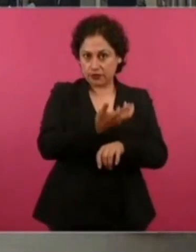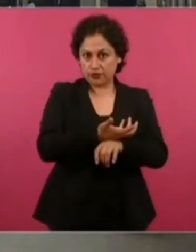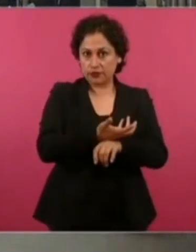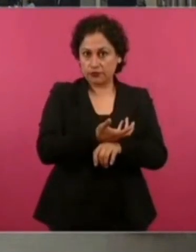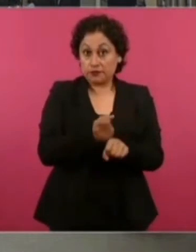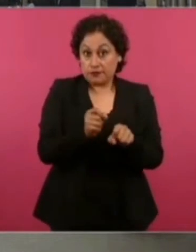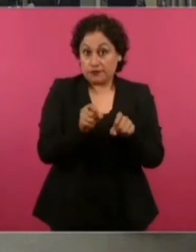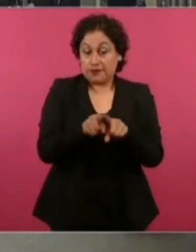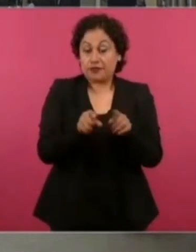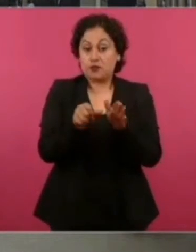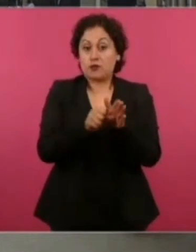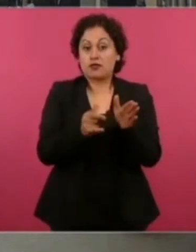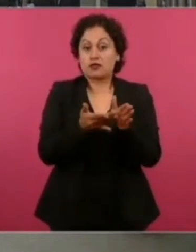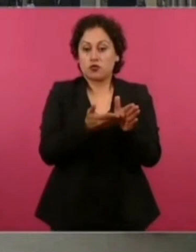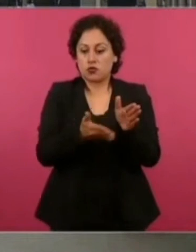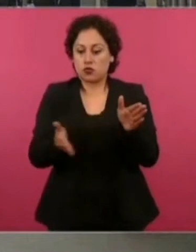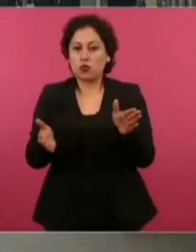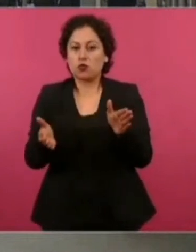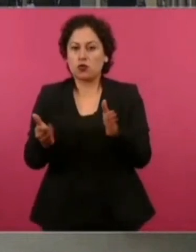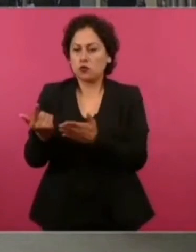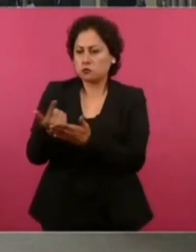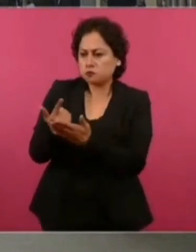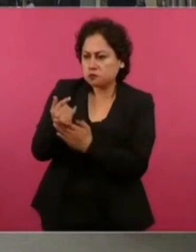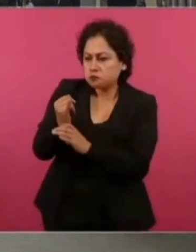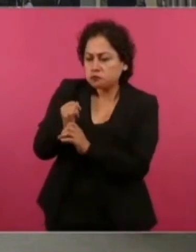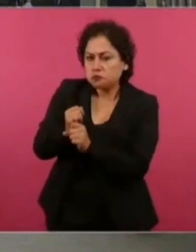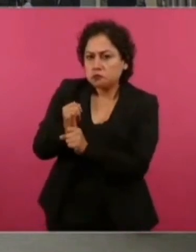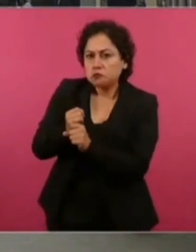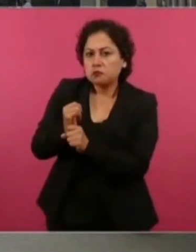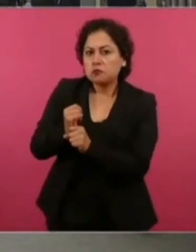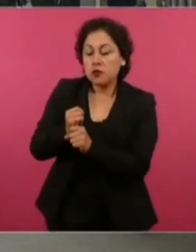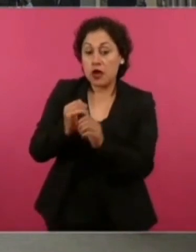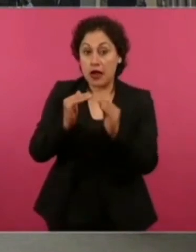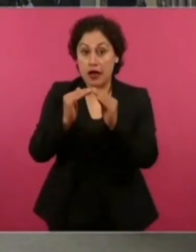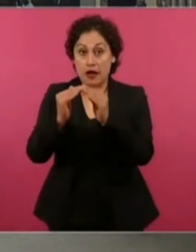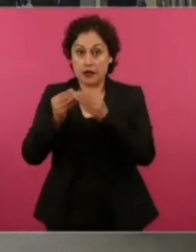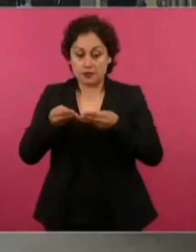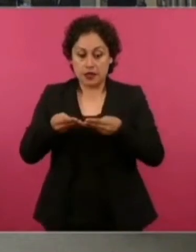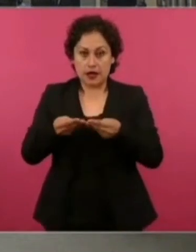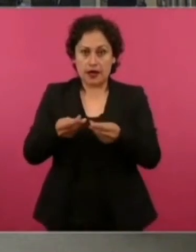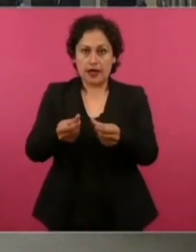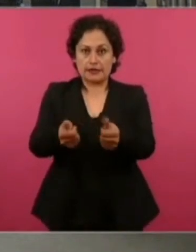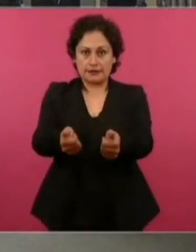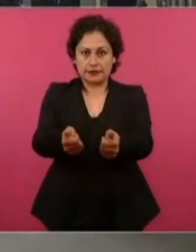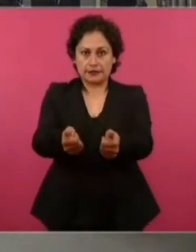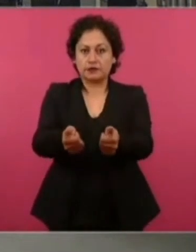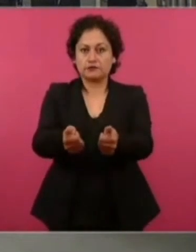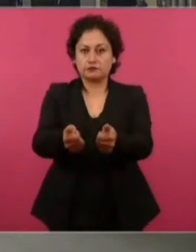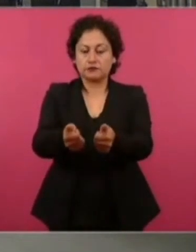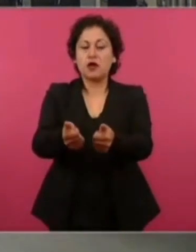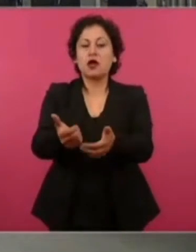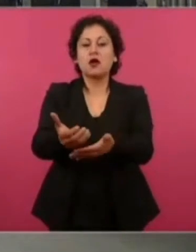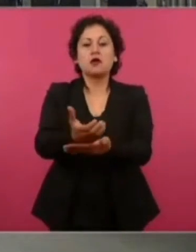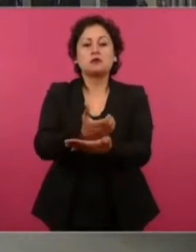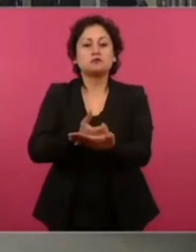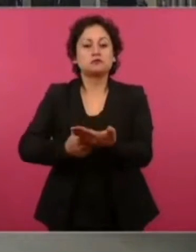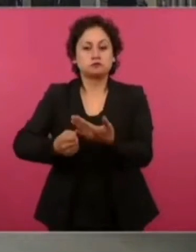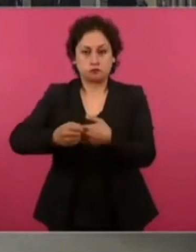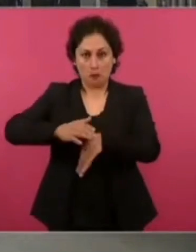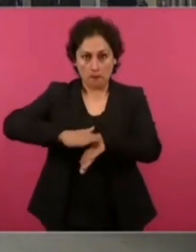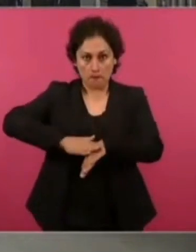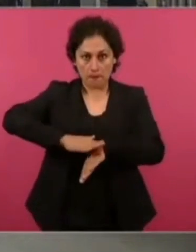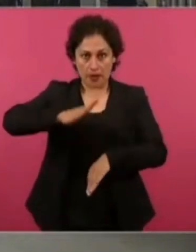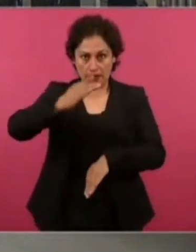mes, por ejemplo, la encuesta nacional de ingreso y gastos de los hogares habla de esta recuperación de un ingreso mayor para todas